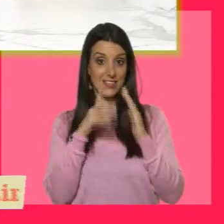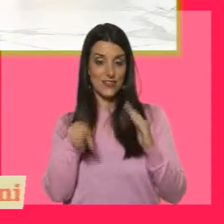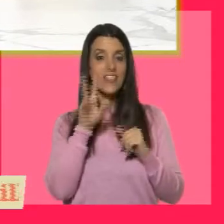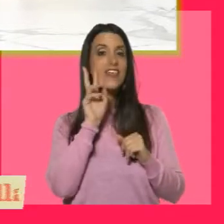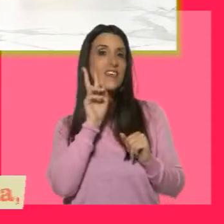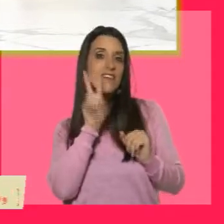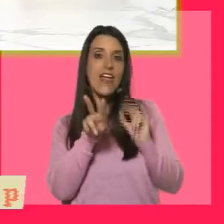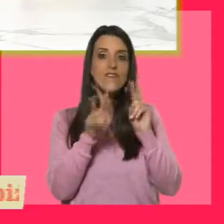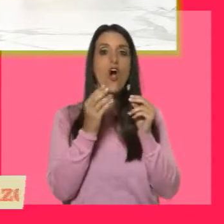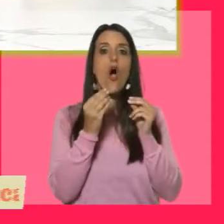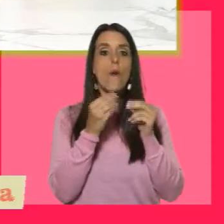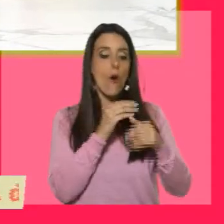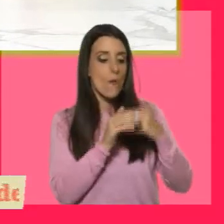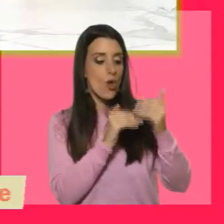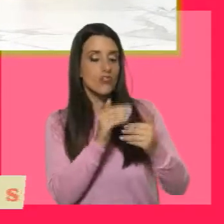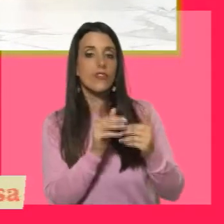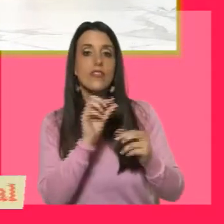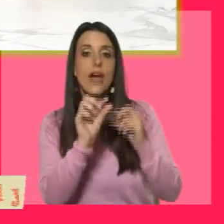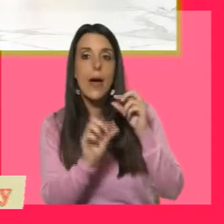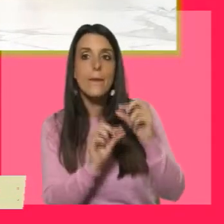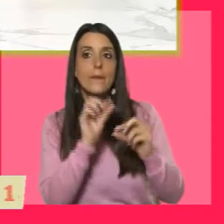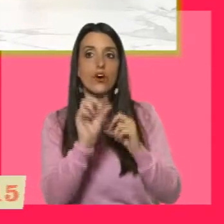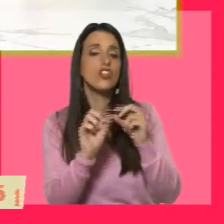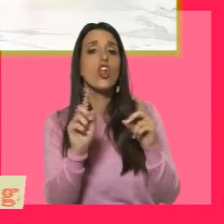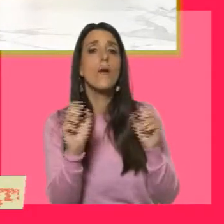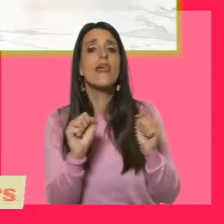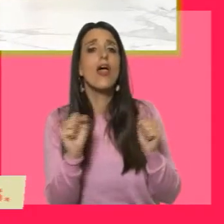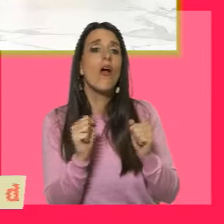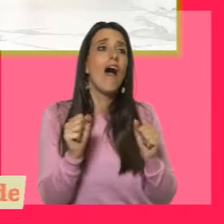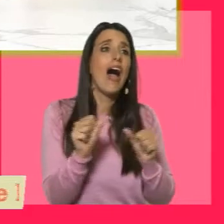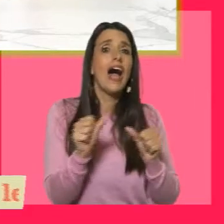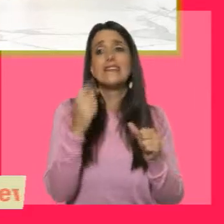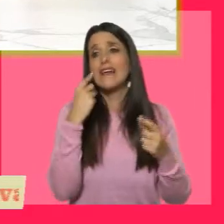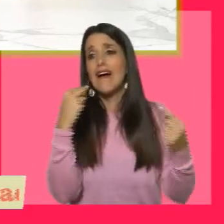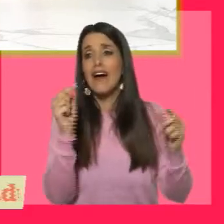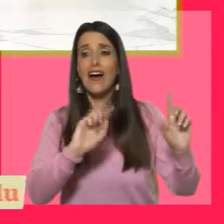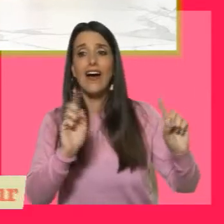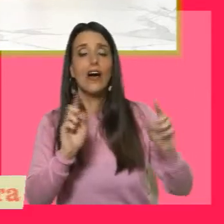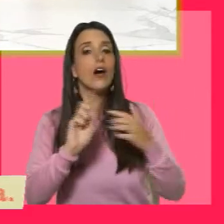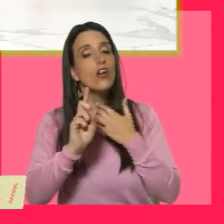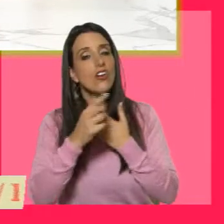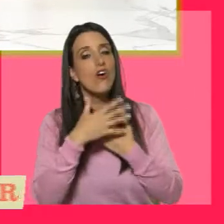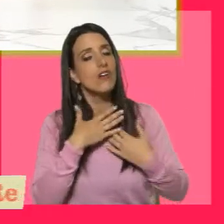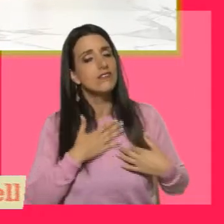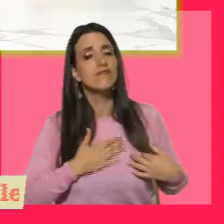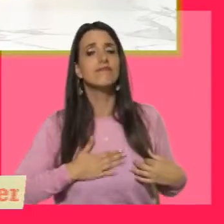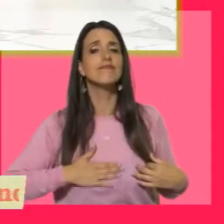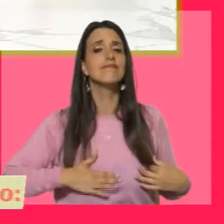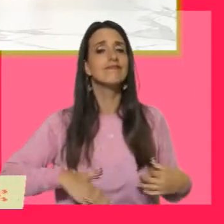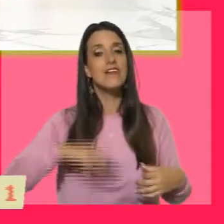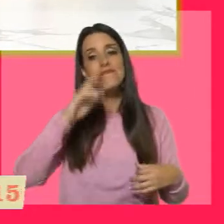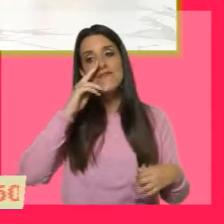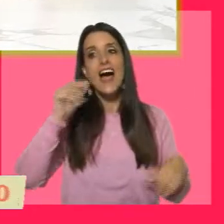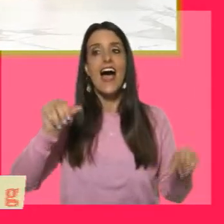cómo es el proceso y que de a poco le vayamos perdiendo no solo el miedo a las cosas de pastelería, sino a este tipo de cosas de panadería también.